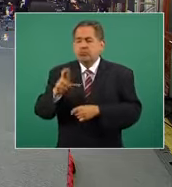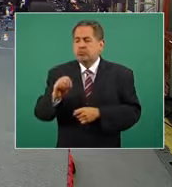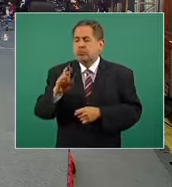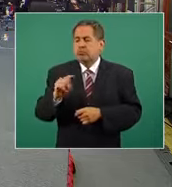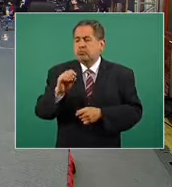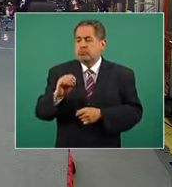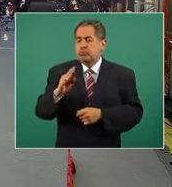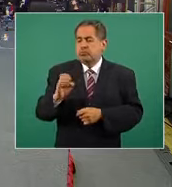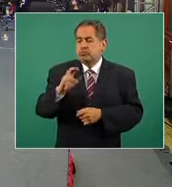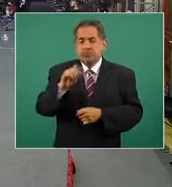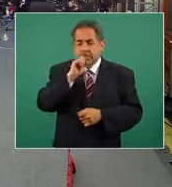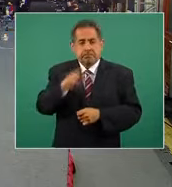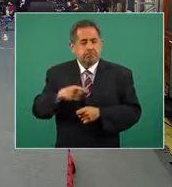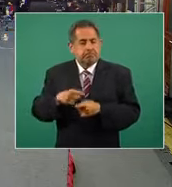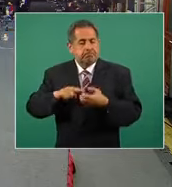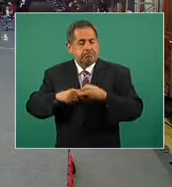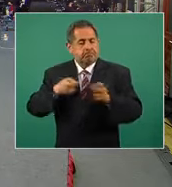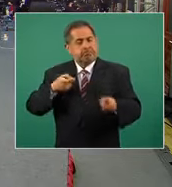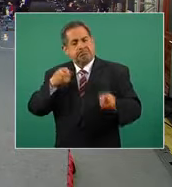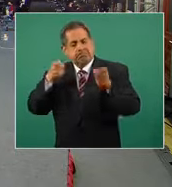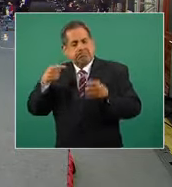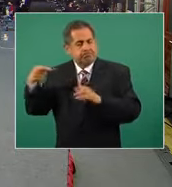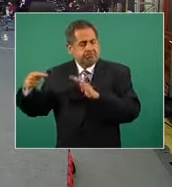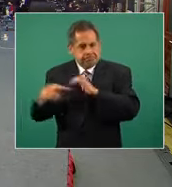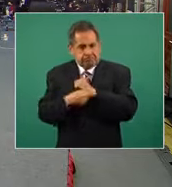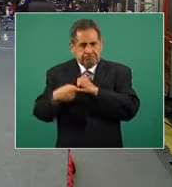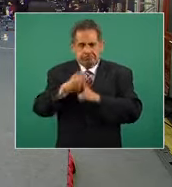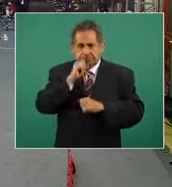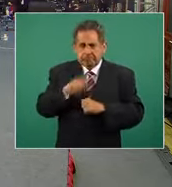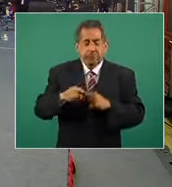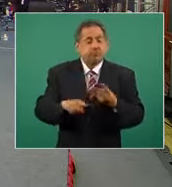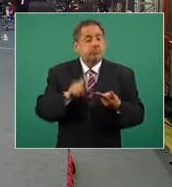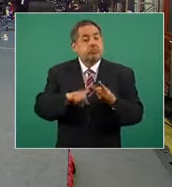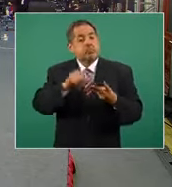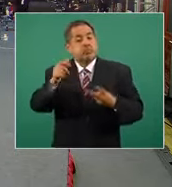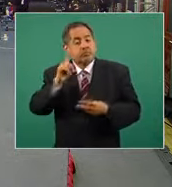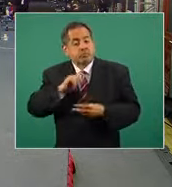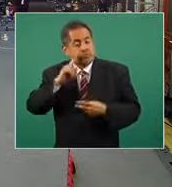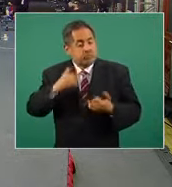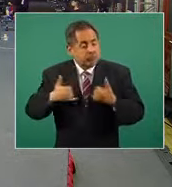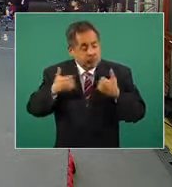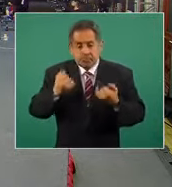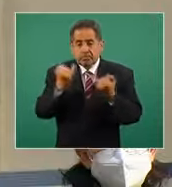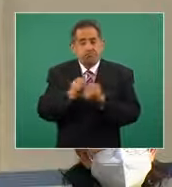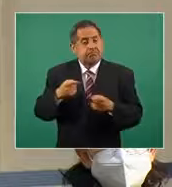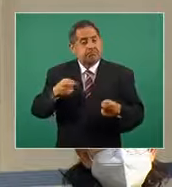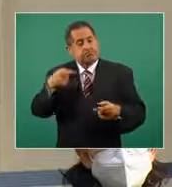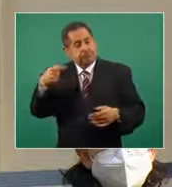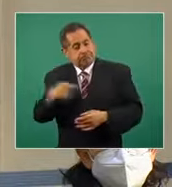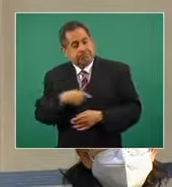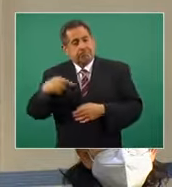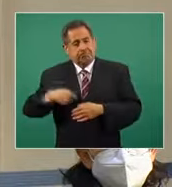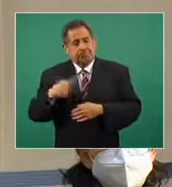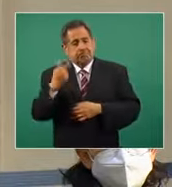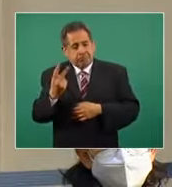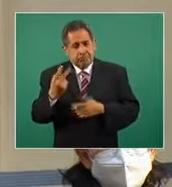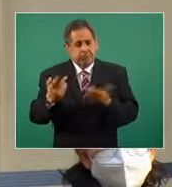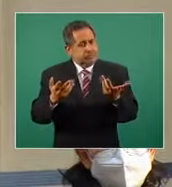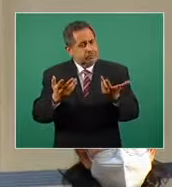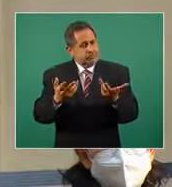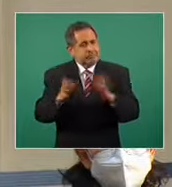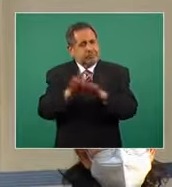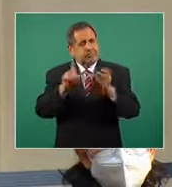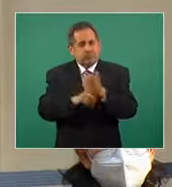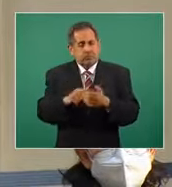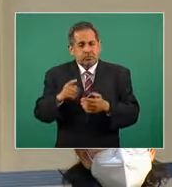Becerril, que también recibió un impacto de arma de fuego, hay otra muchacha que recibió 2 impactos de arma de fuego. Yo los vengo representando a todos ellos porque